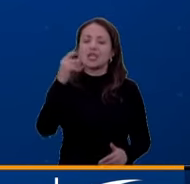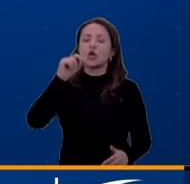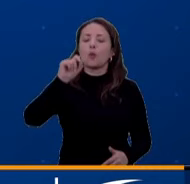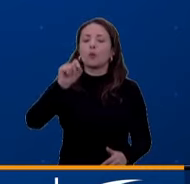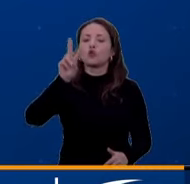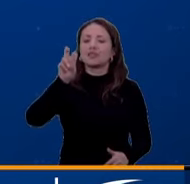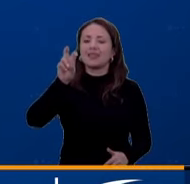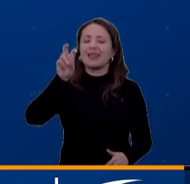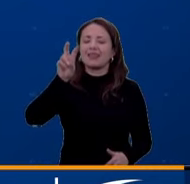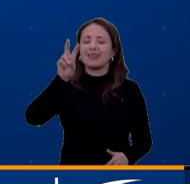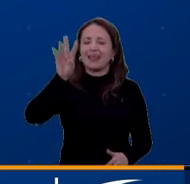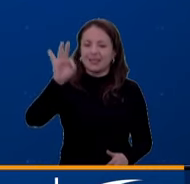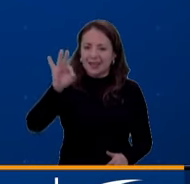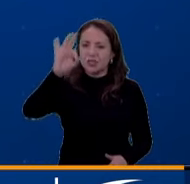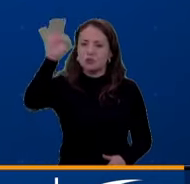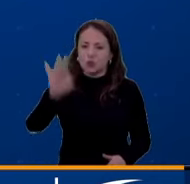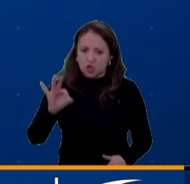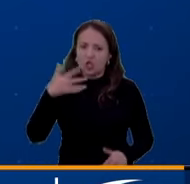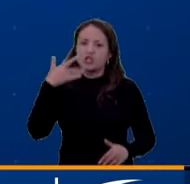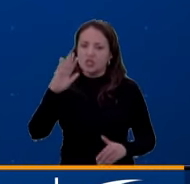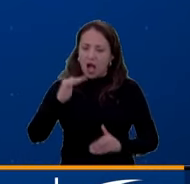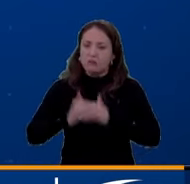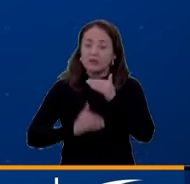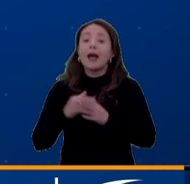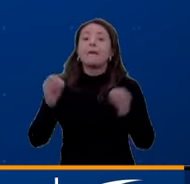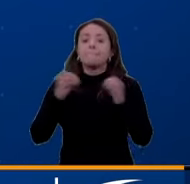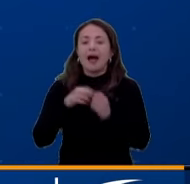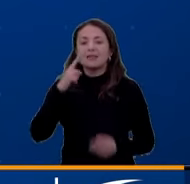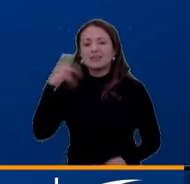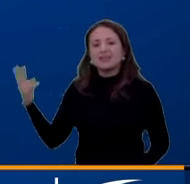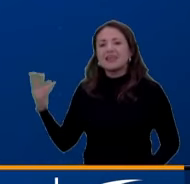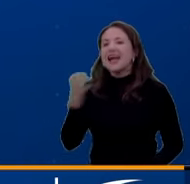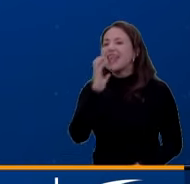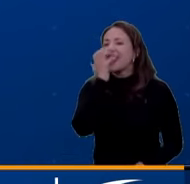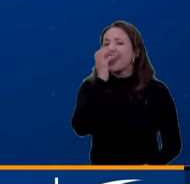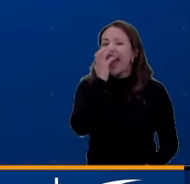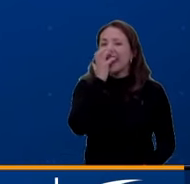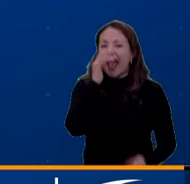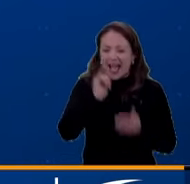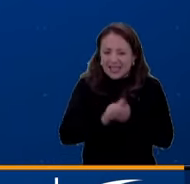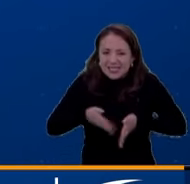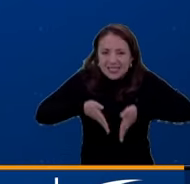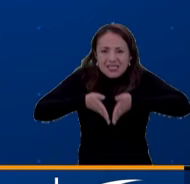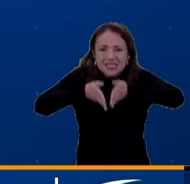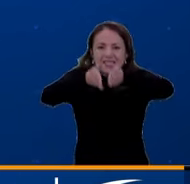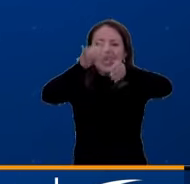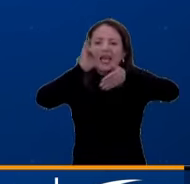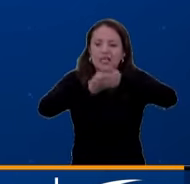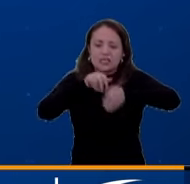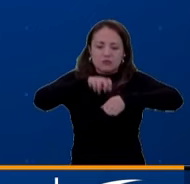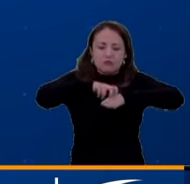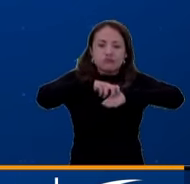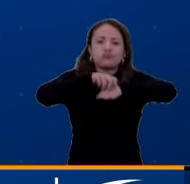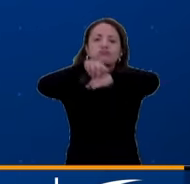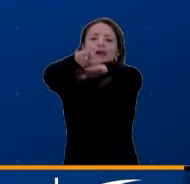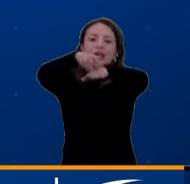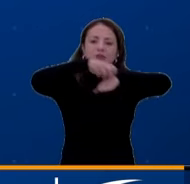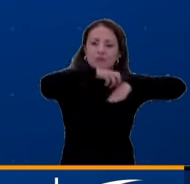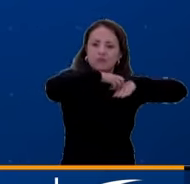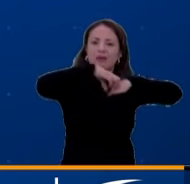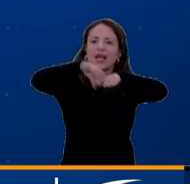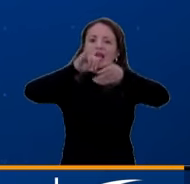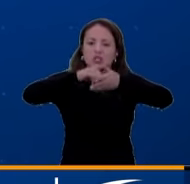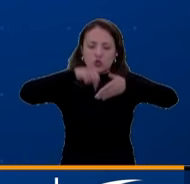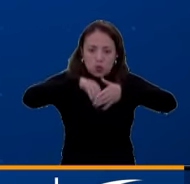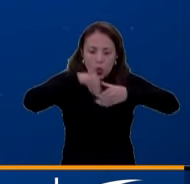35.73%, y allí en las imágenes también se observa esta estructura naranja que es la viga lanzadora por donde se transportan los capiteles, es decir, el